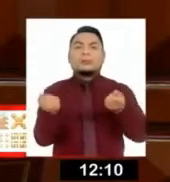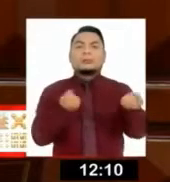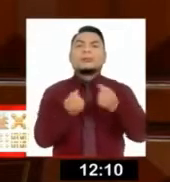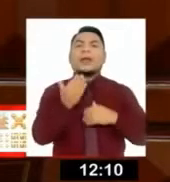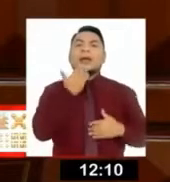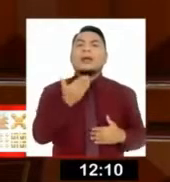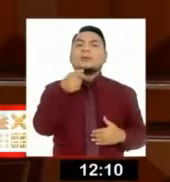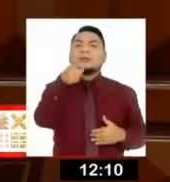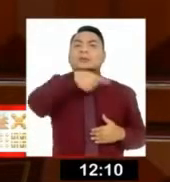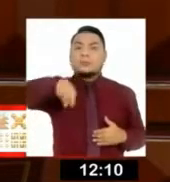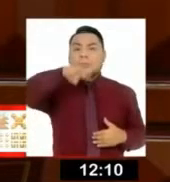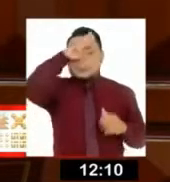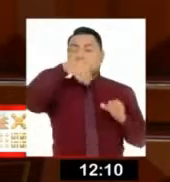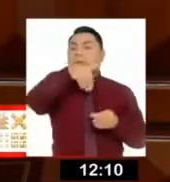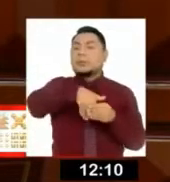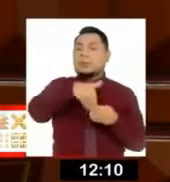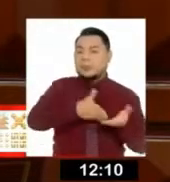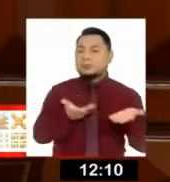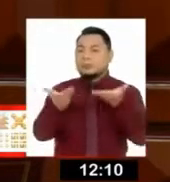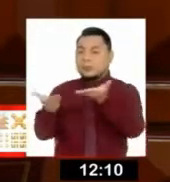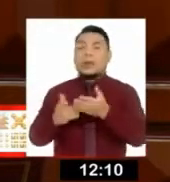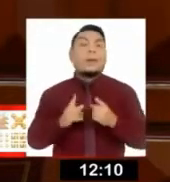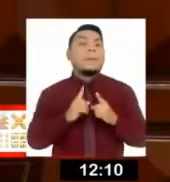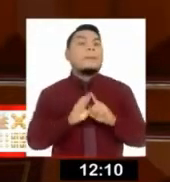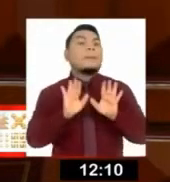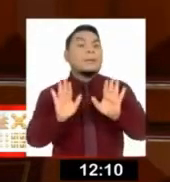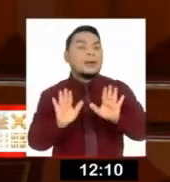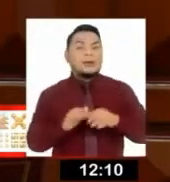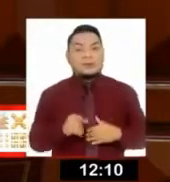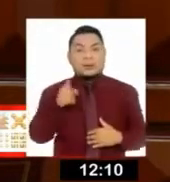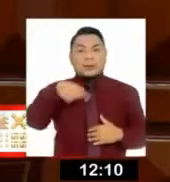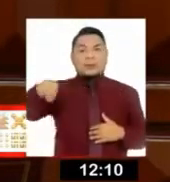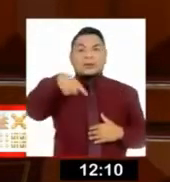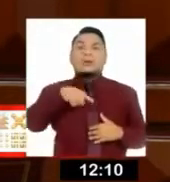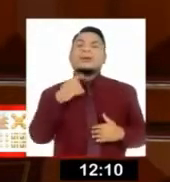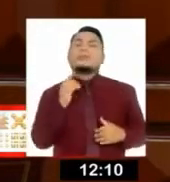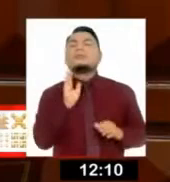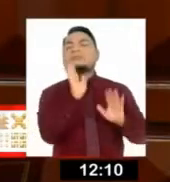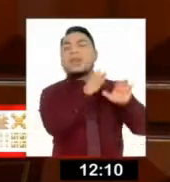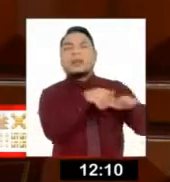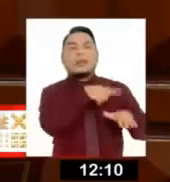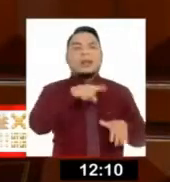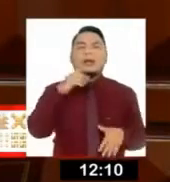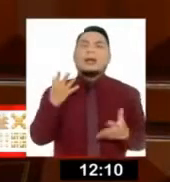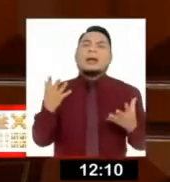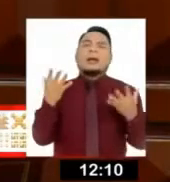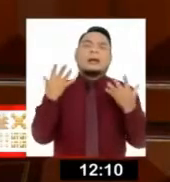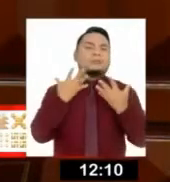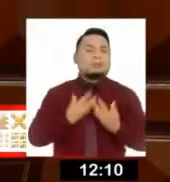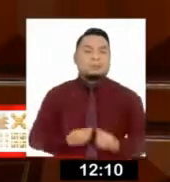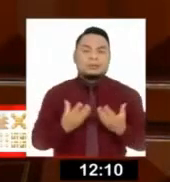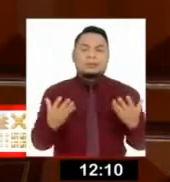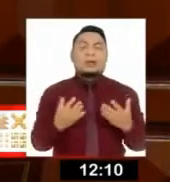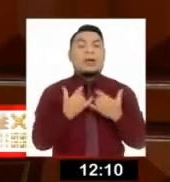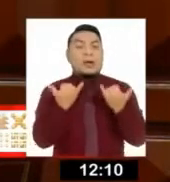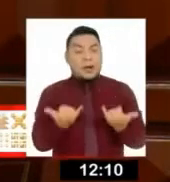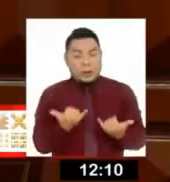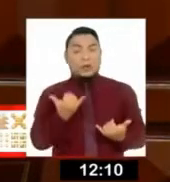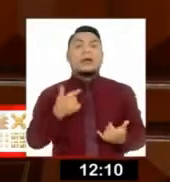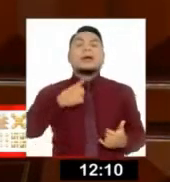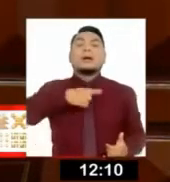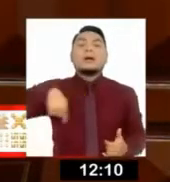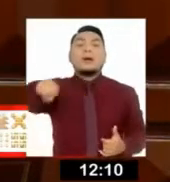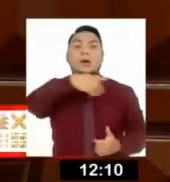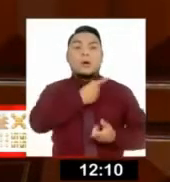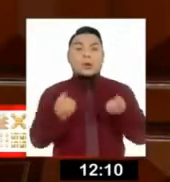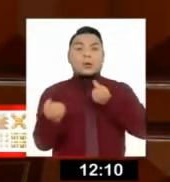gracias al voto popular, que sin embargo los han defraudado. Esta vez un gobierno del pueblo